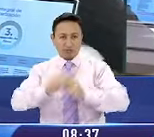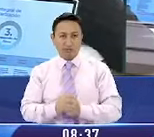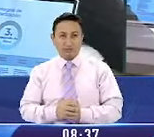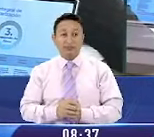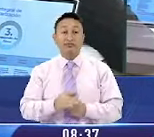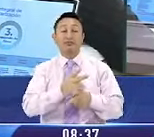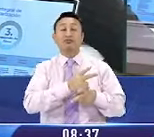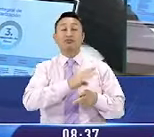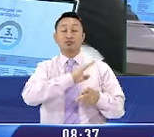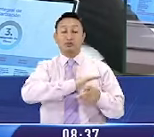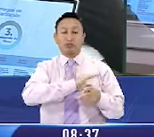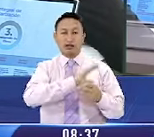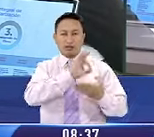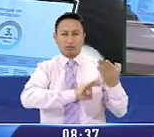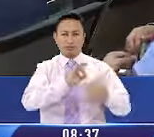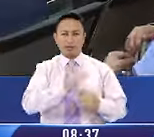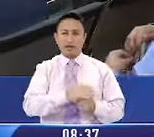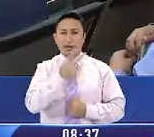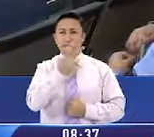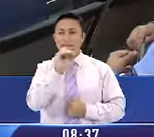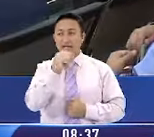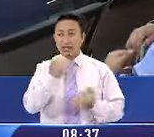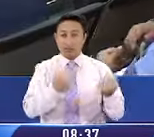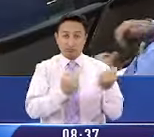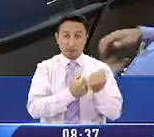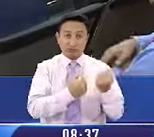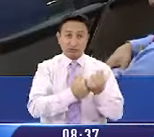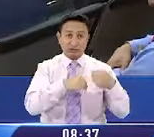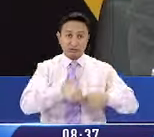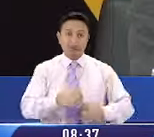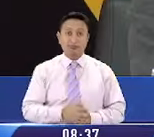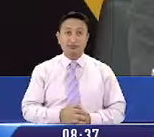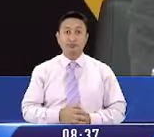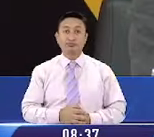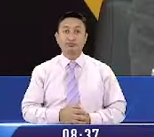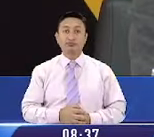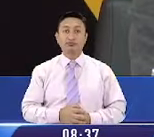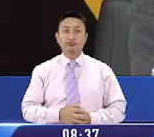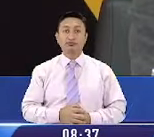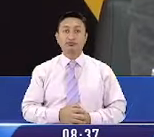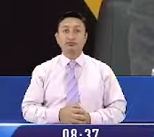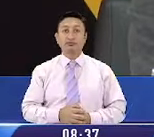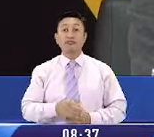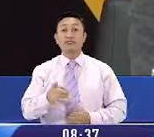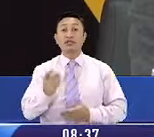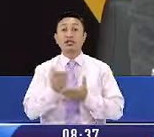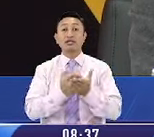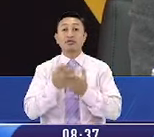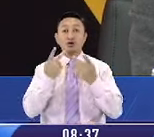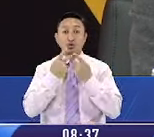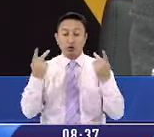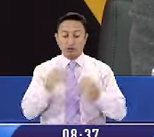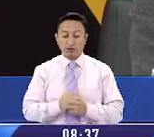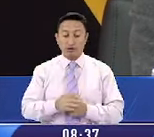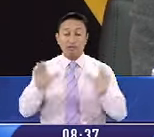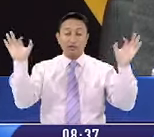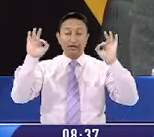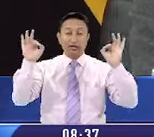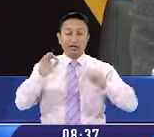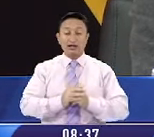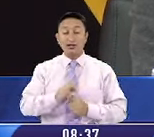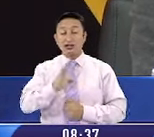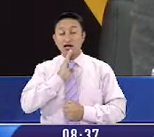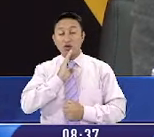Metropolitano con 20 votos a favor y una abstención dotar de servicios públicos Como por ejemplo electricidad eléctrica agua potable y